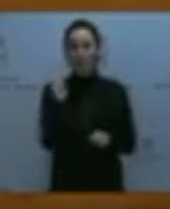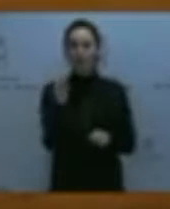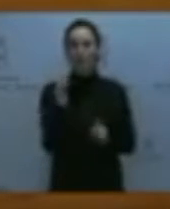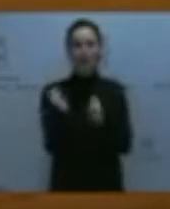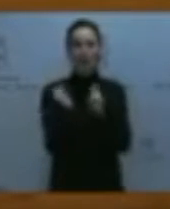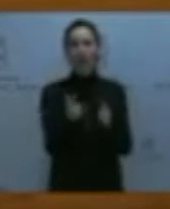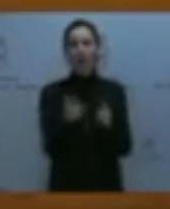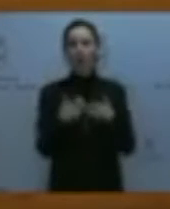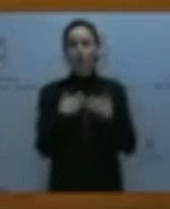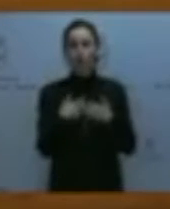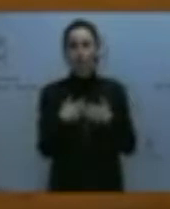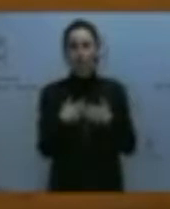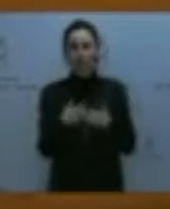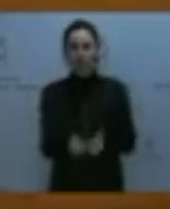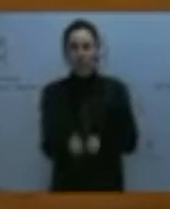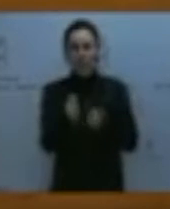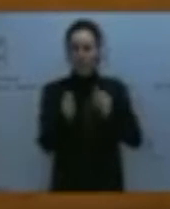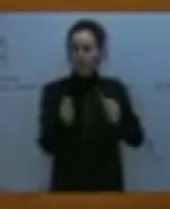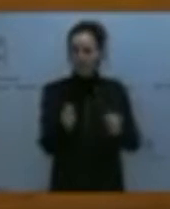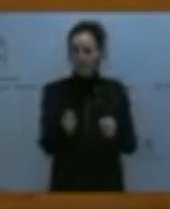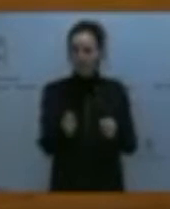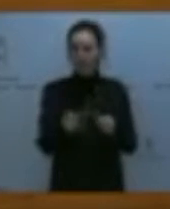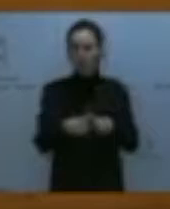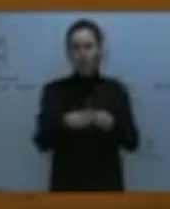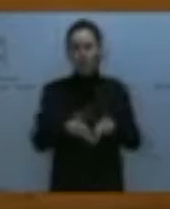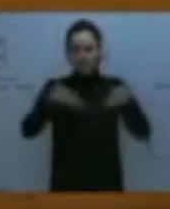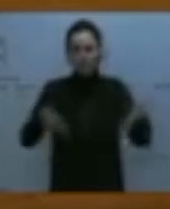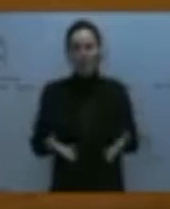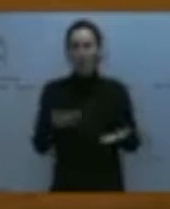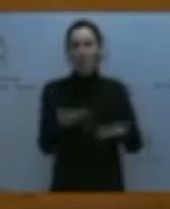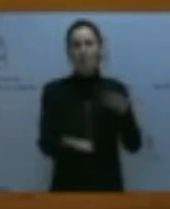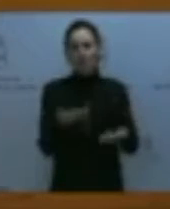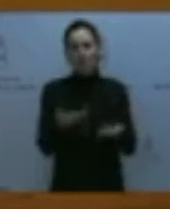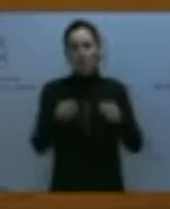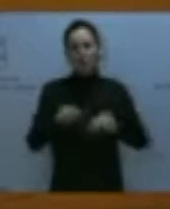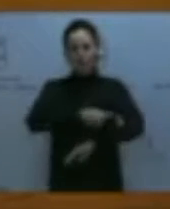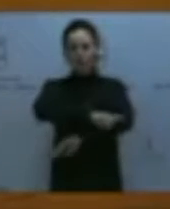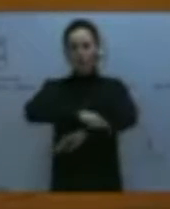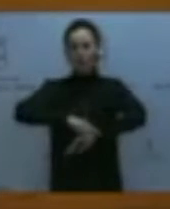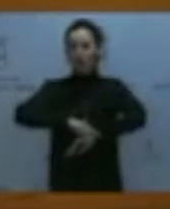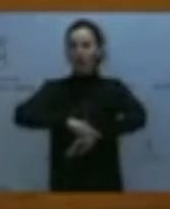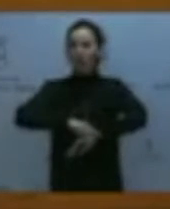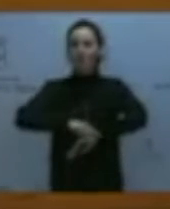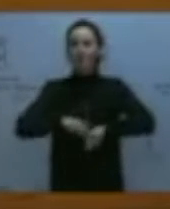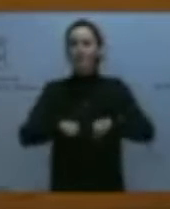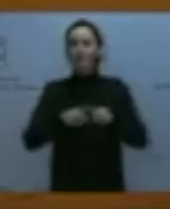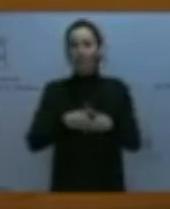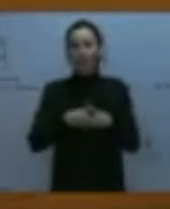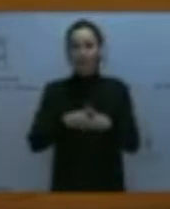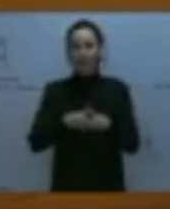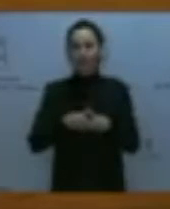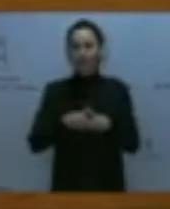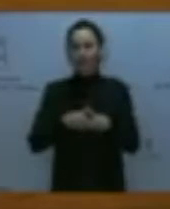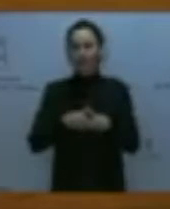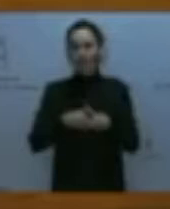pesca industrial, a las grandes flotas, en detrimento de la pesca costera que se realiza a menor escala, exenta de